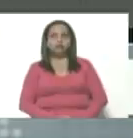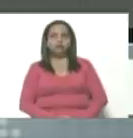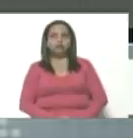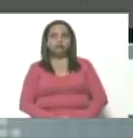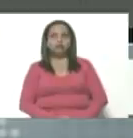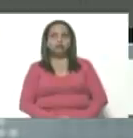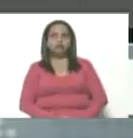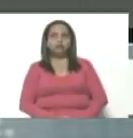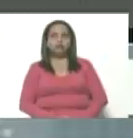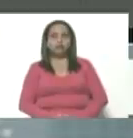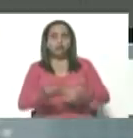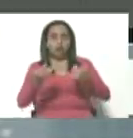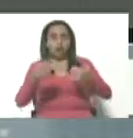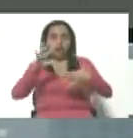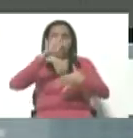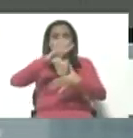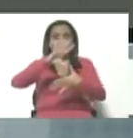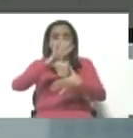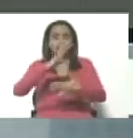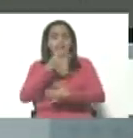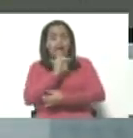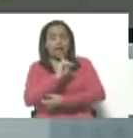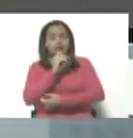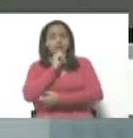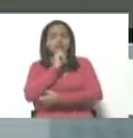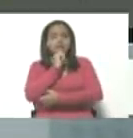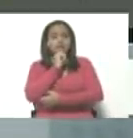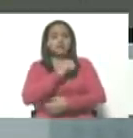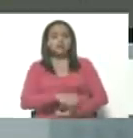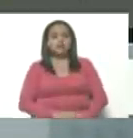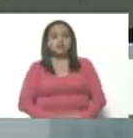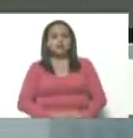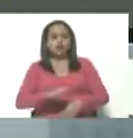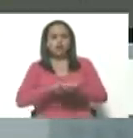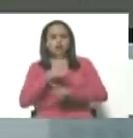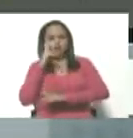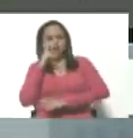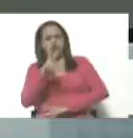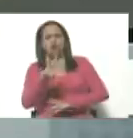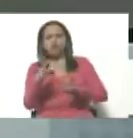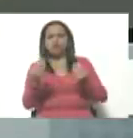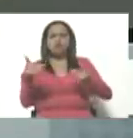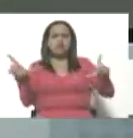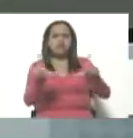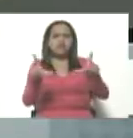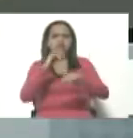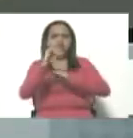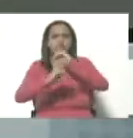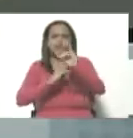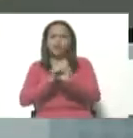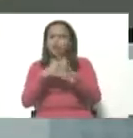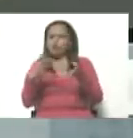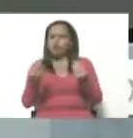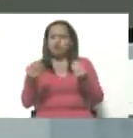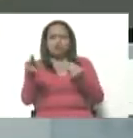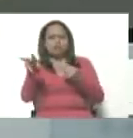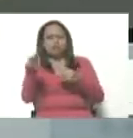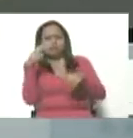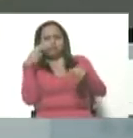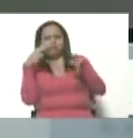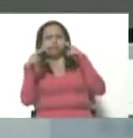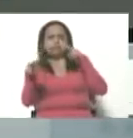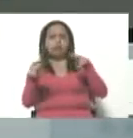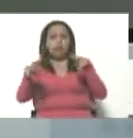La situación aquí en América es compleja, porque yo veo mucha televisión internacional, mucho. Mira, yo agarro tiempo